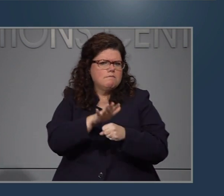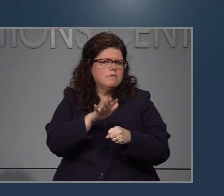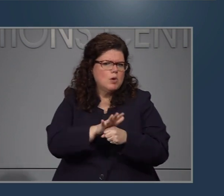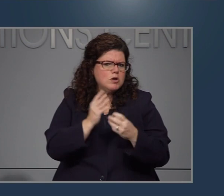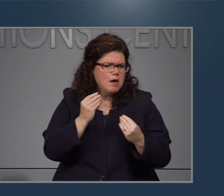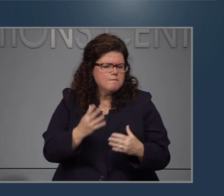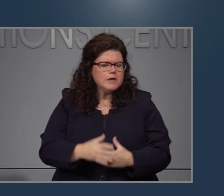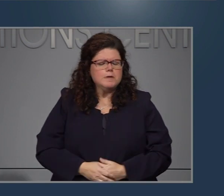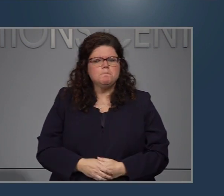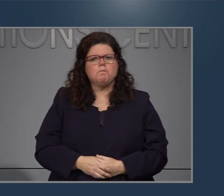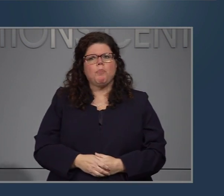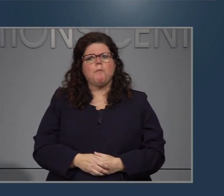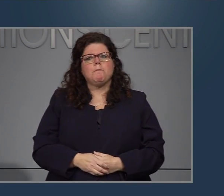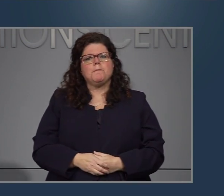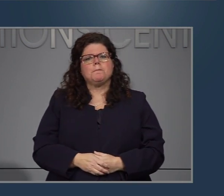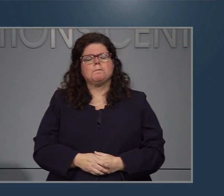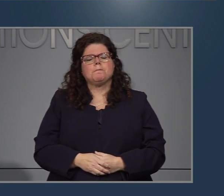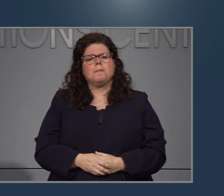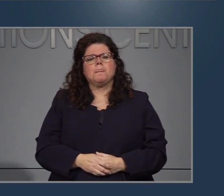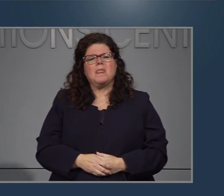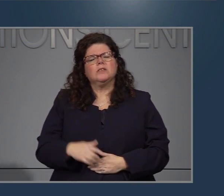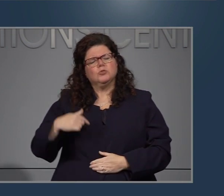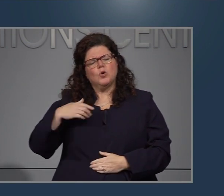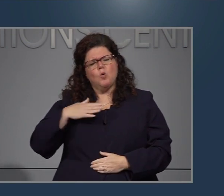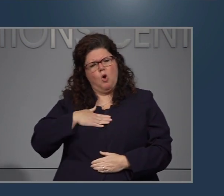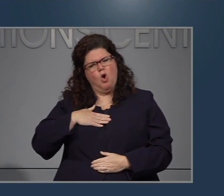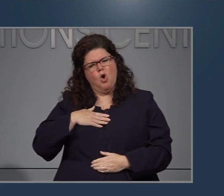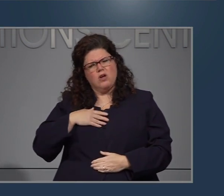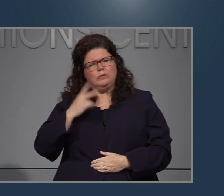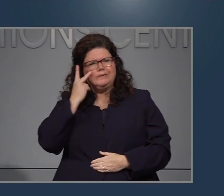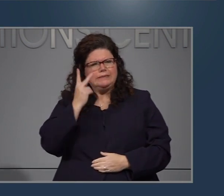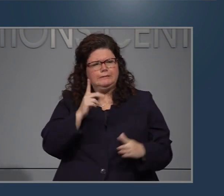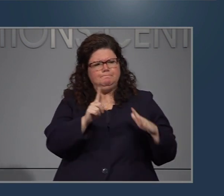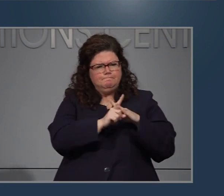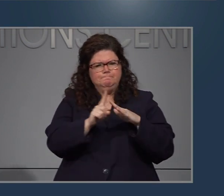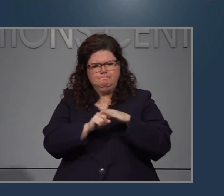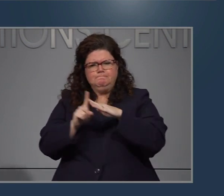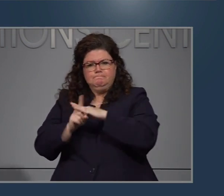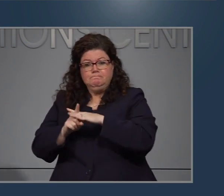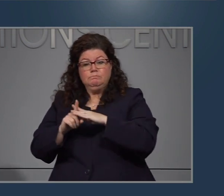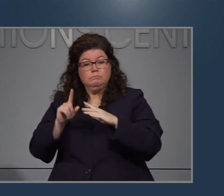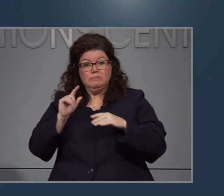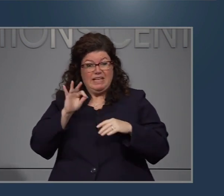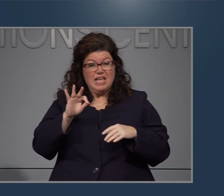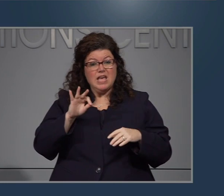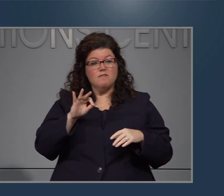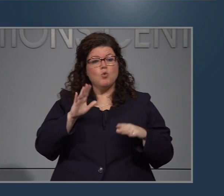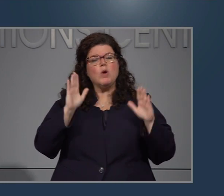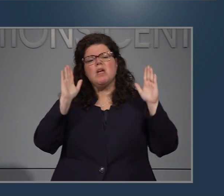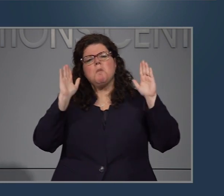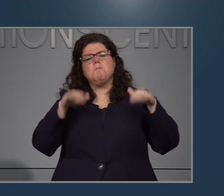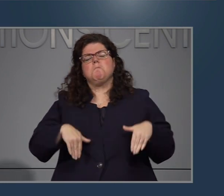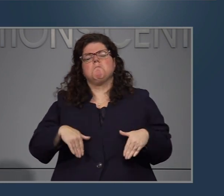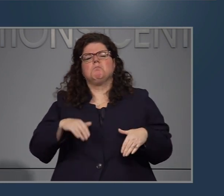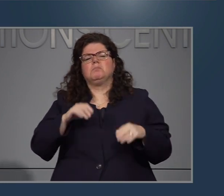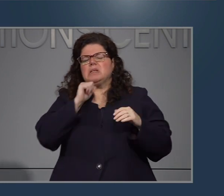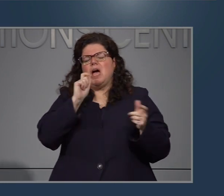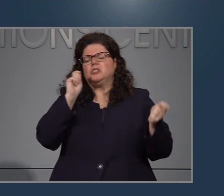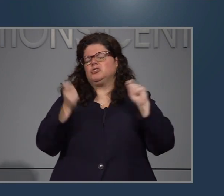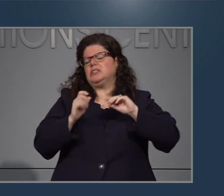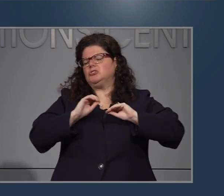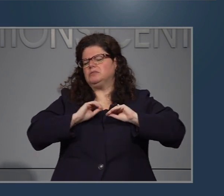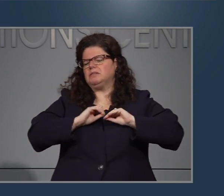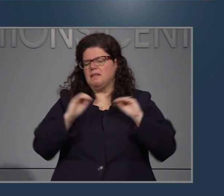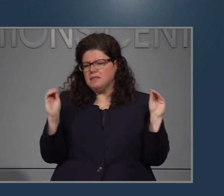los siguientes 30 días. Así que estas tendencias preocupantes nos recuerdan que si no hacemos algo, el virus va a continuar su